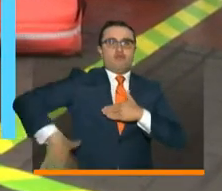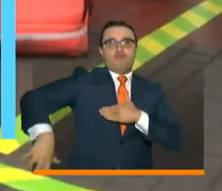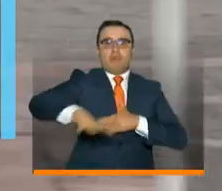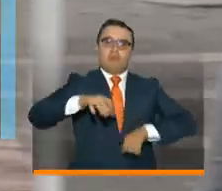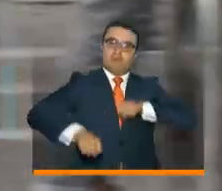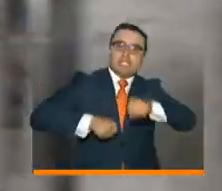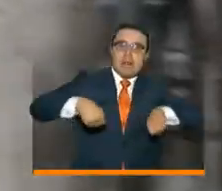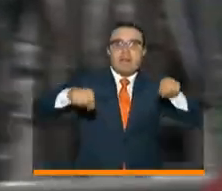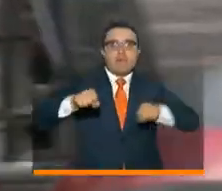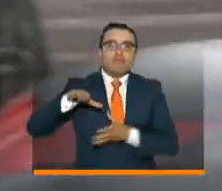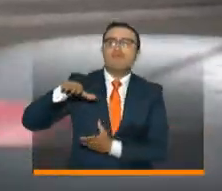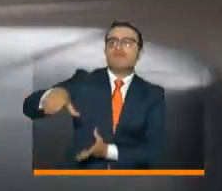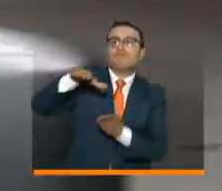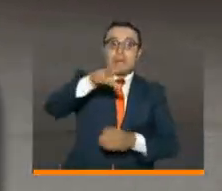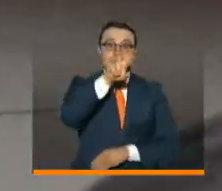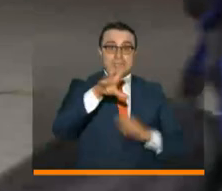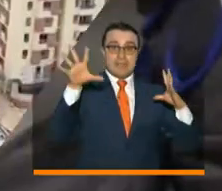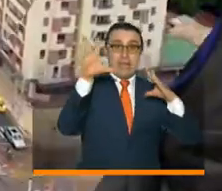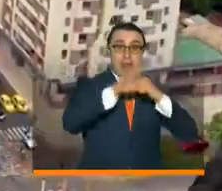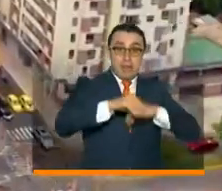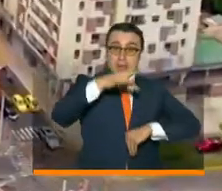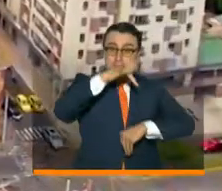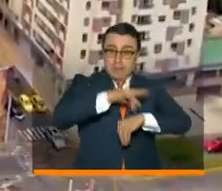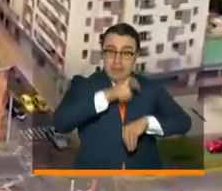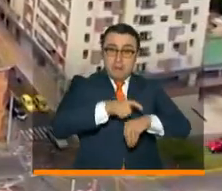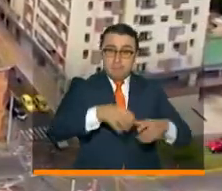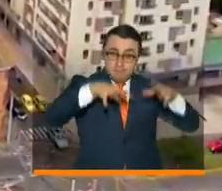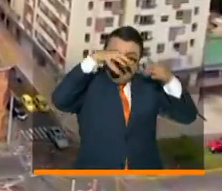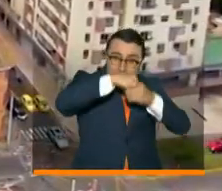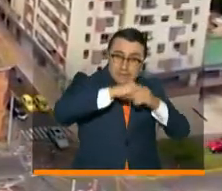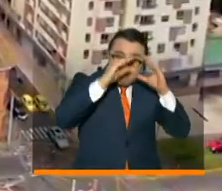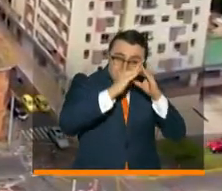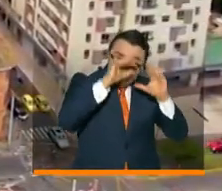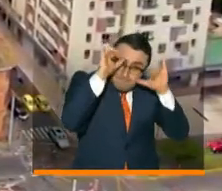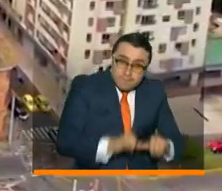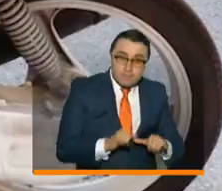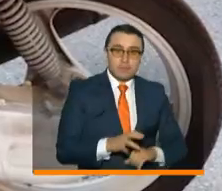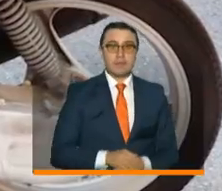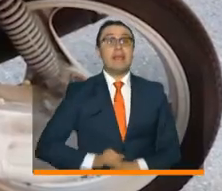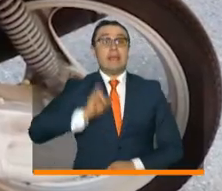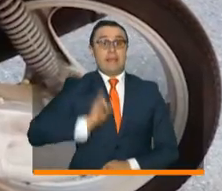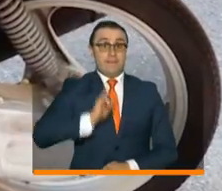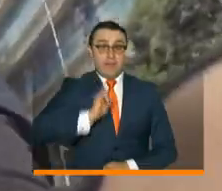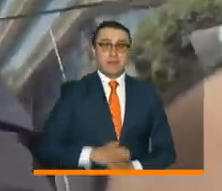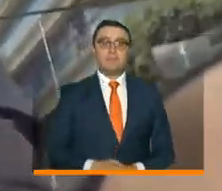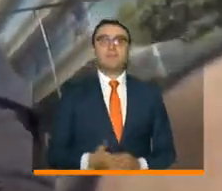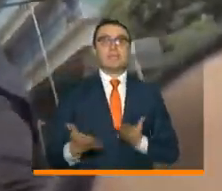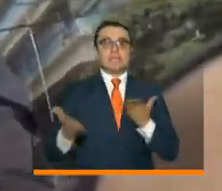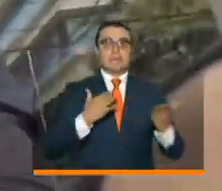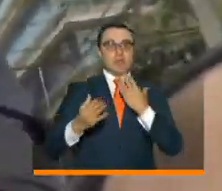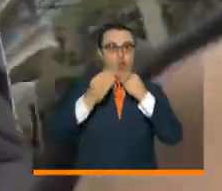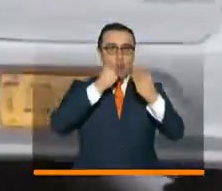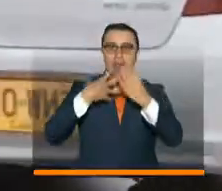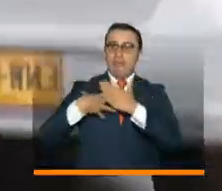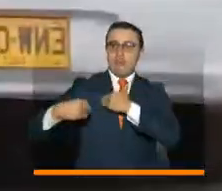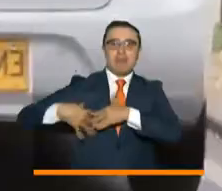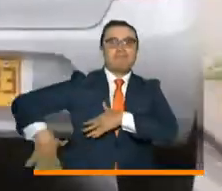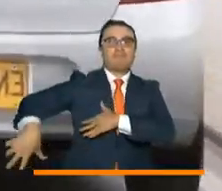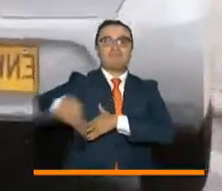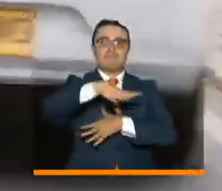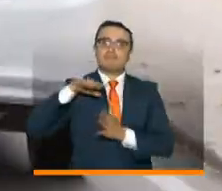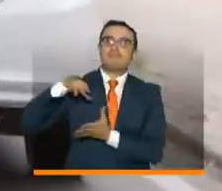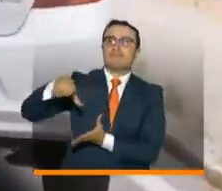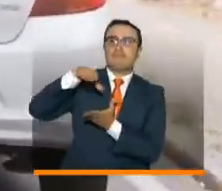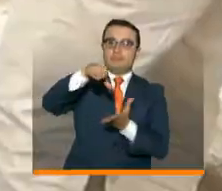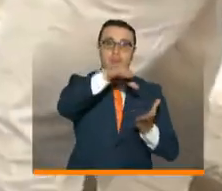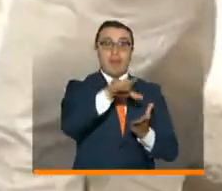7 de la noche, hora en que inicia el toque de queda. En Ibagué, solo estará permitido el servicio de comida a domicilio. La medida